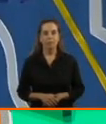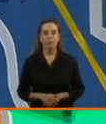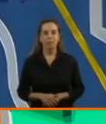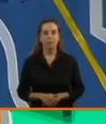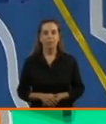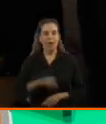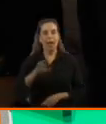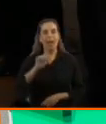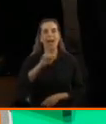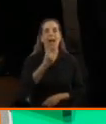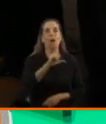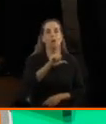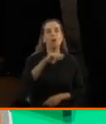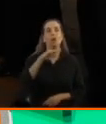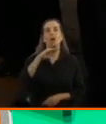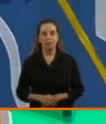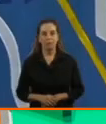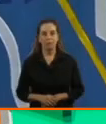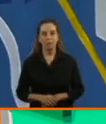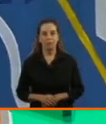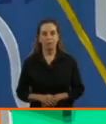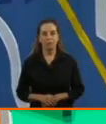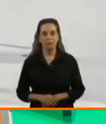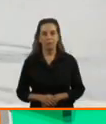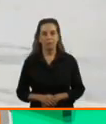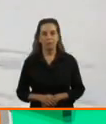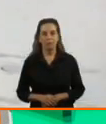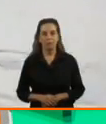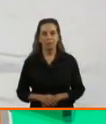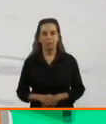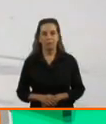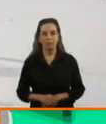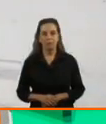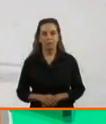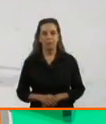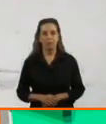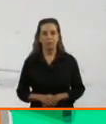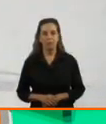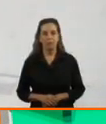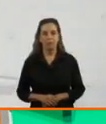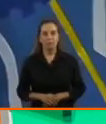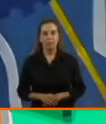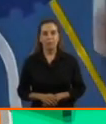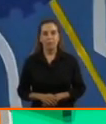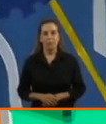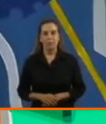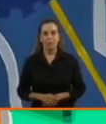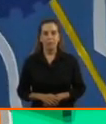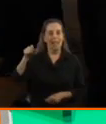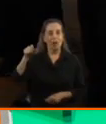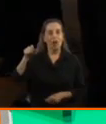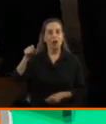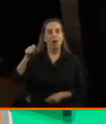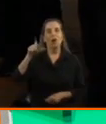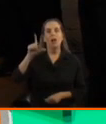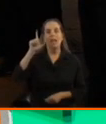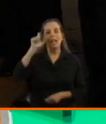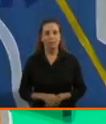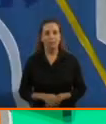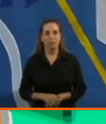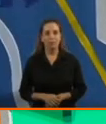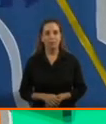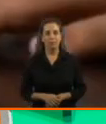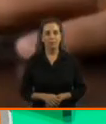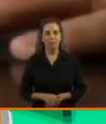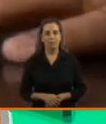partido insisten en seguir estando con Milei y otro que está pidiendo tener cierta autonomía. Por lo tanto, Milei, digamos, tiene